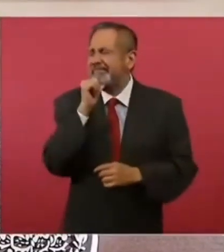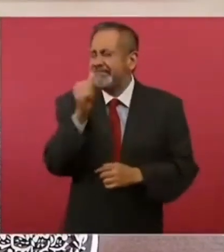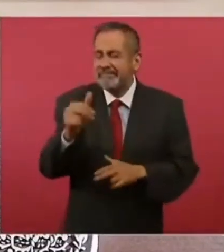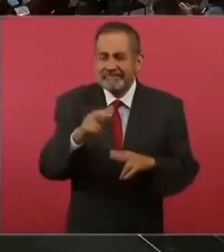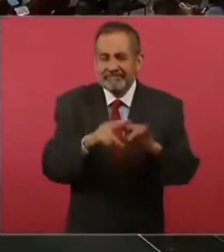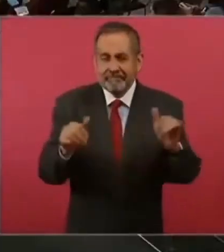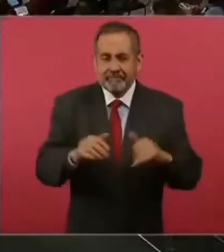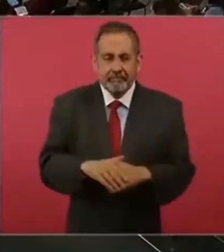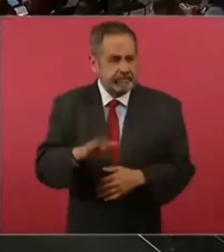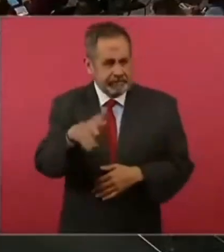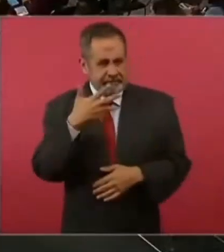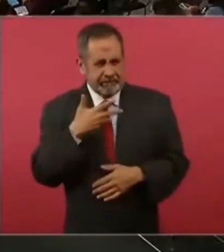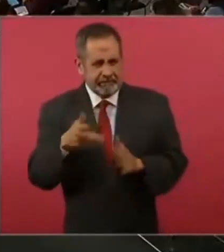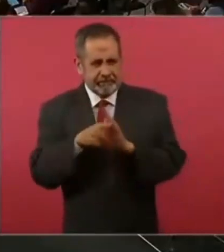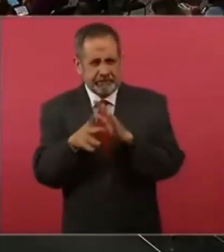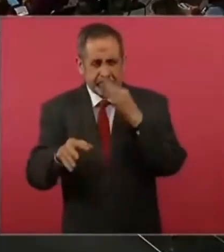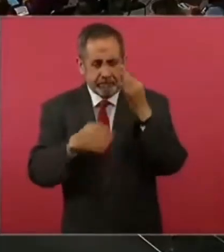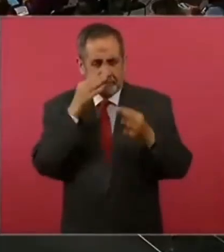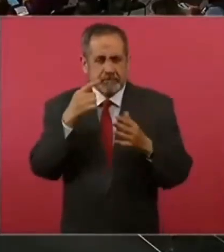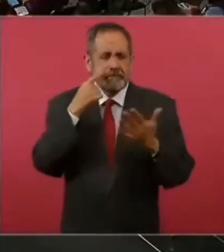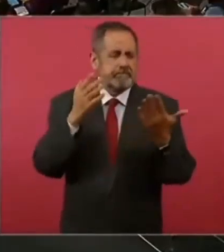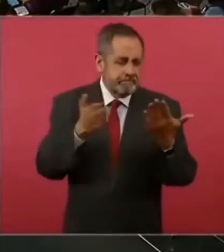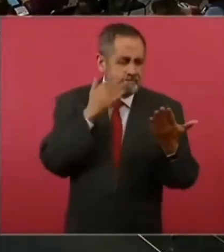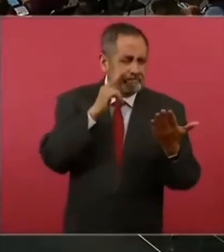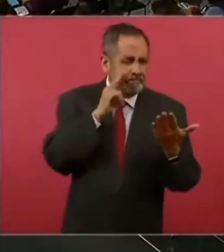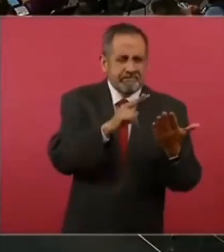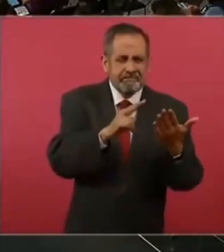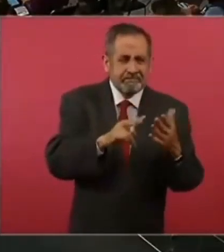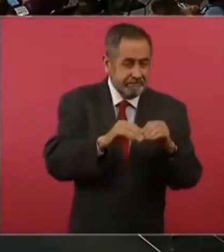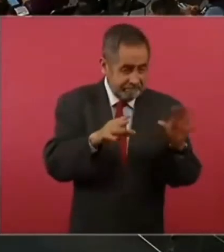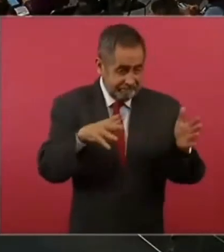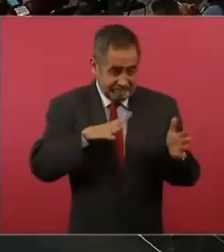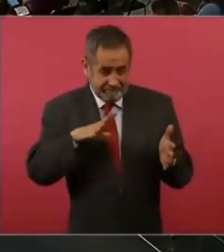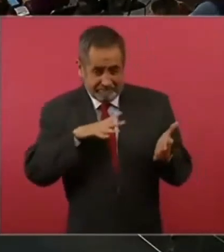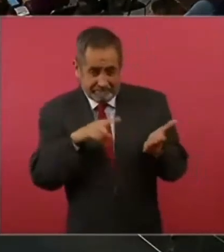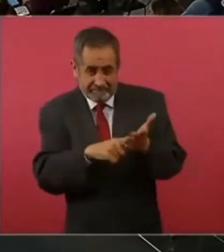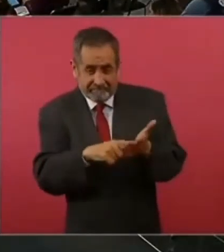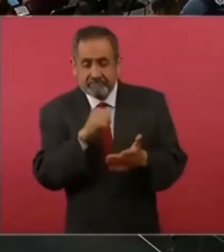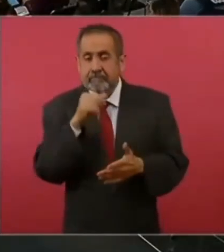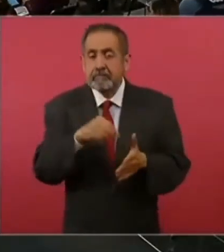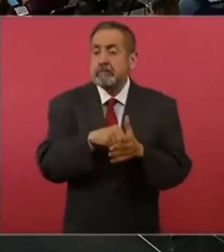A ver, ¿no tienes ahí los periódicos? Vamos a dar una repasada.